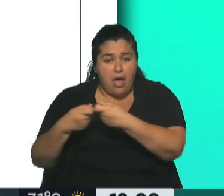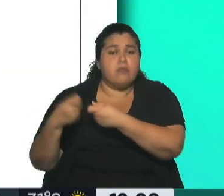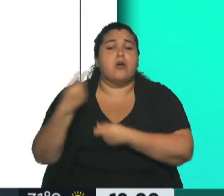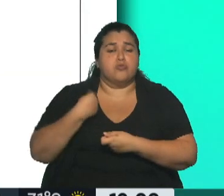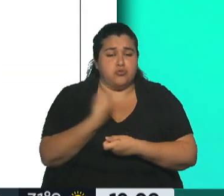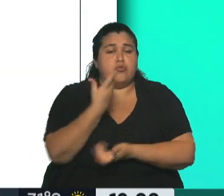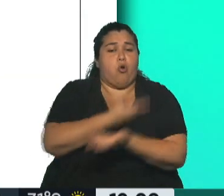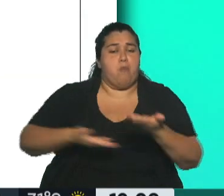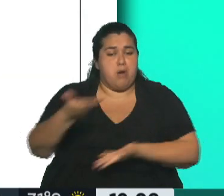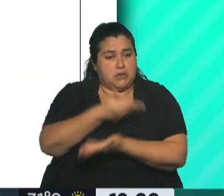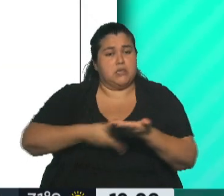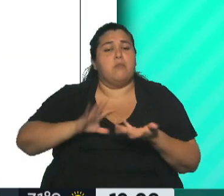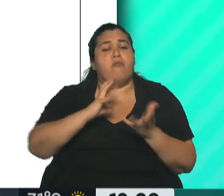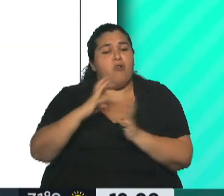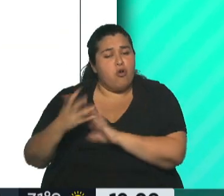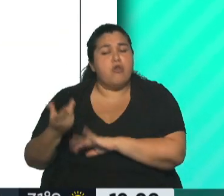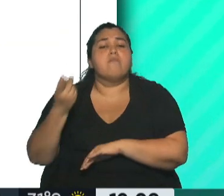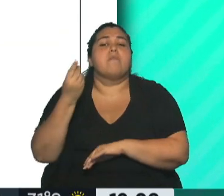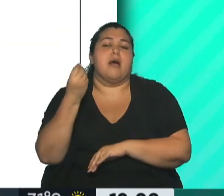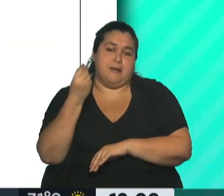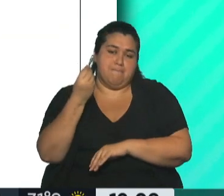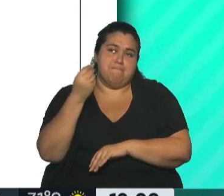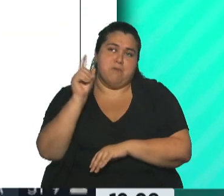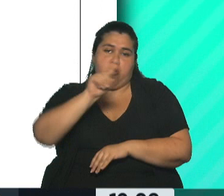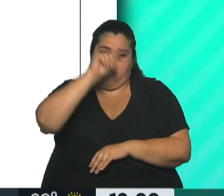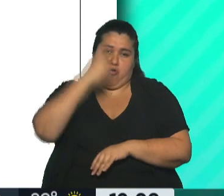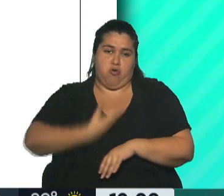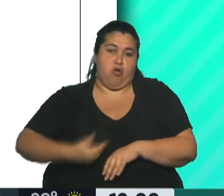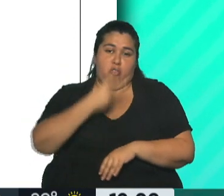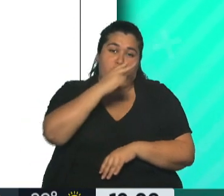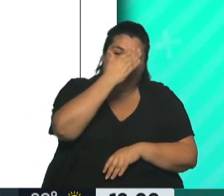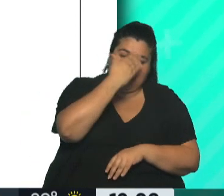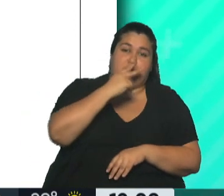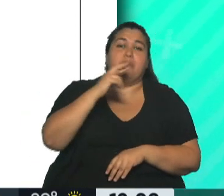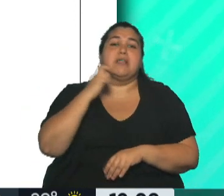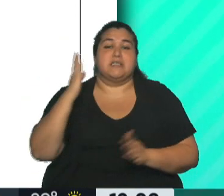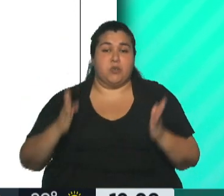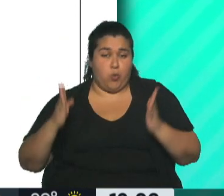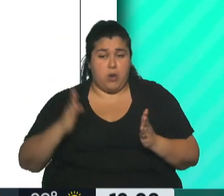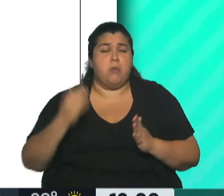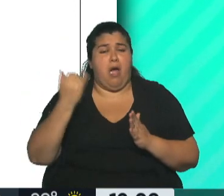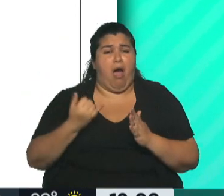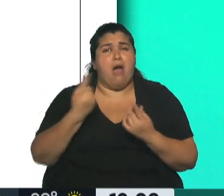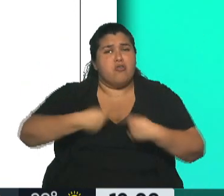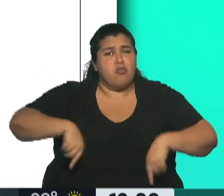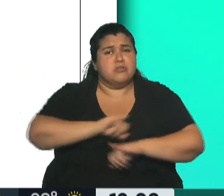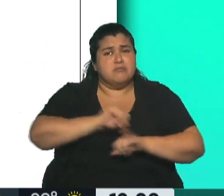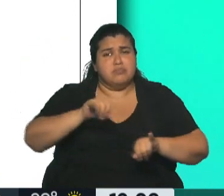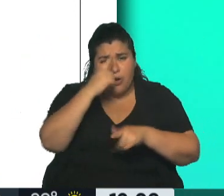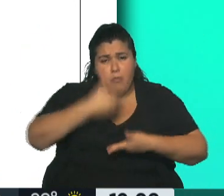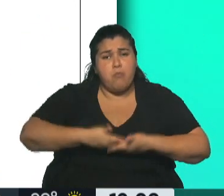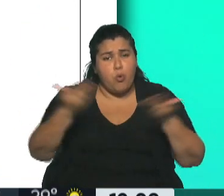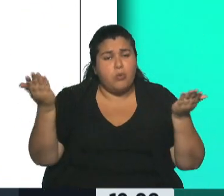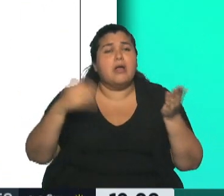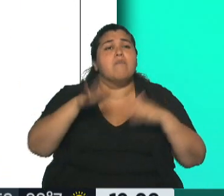diversas justamente maneras la experiencia del gobierno 2015-2019 las manifestaciones públicas de nuestros principales